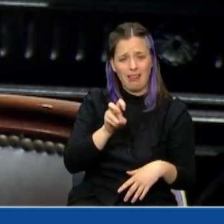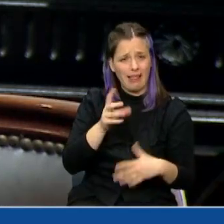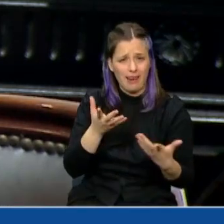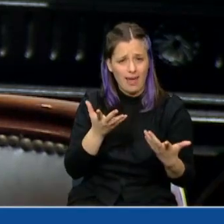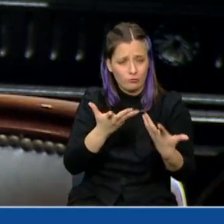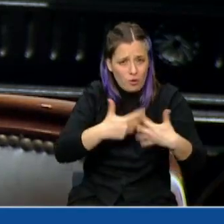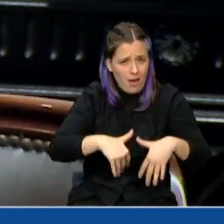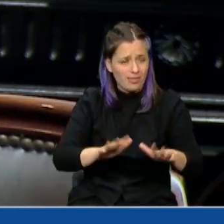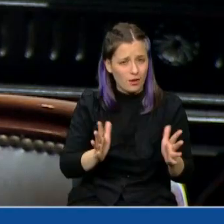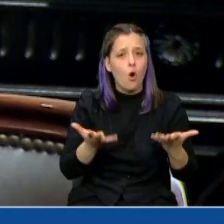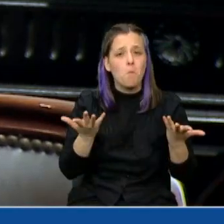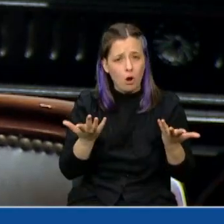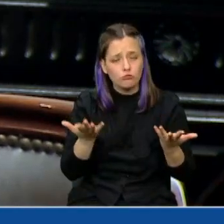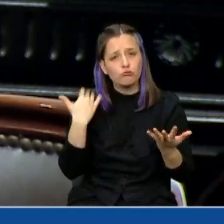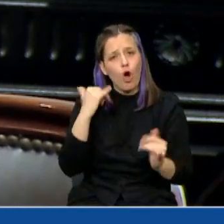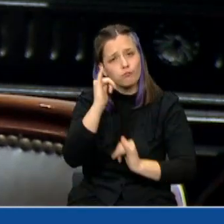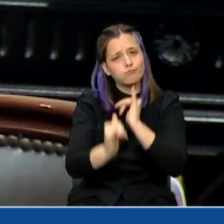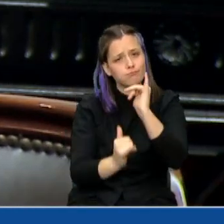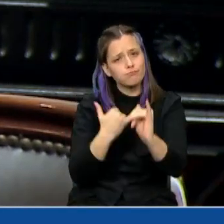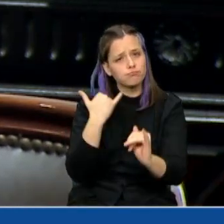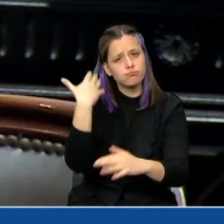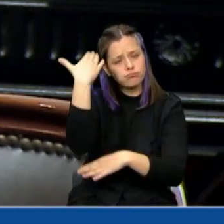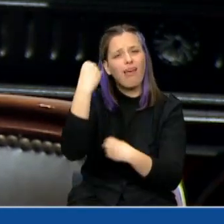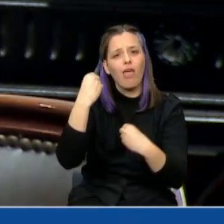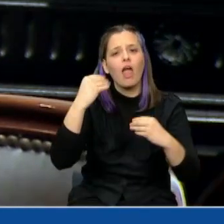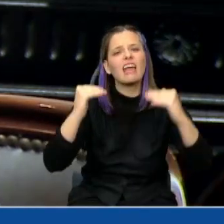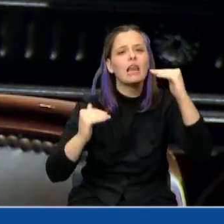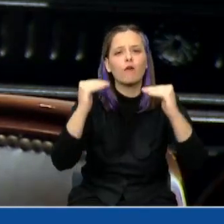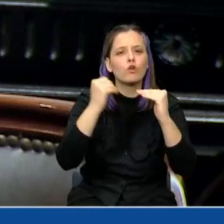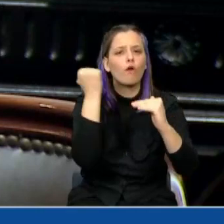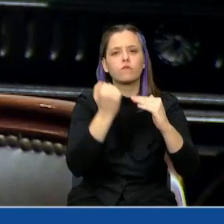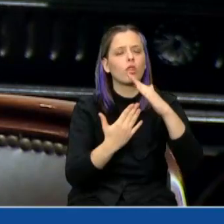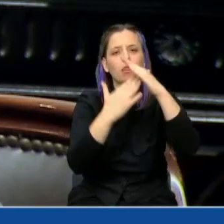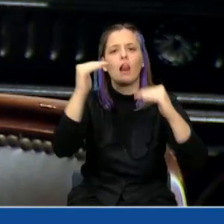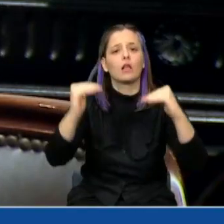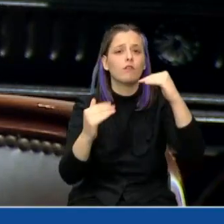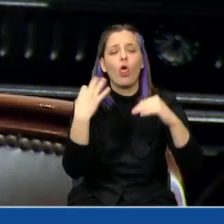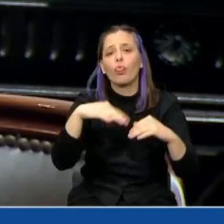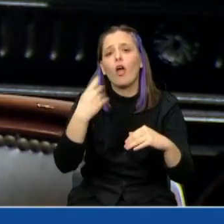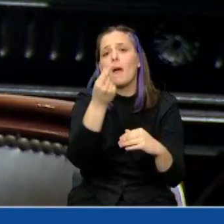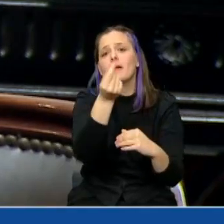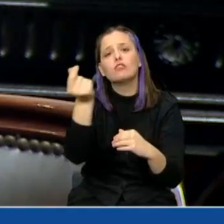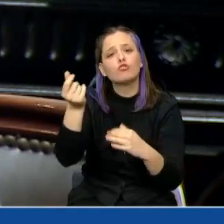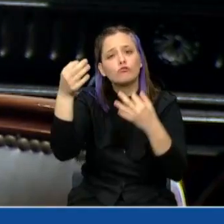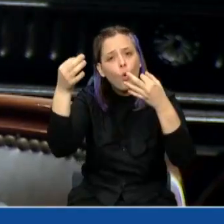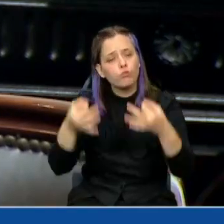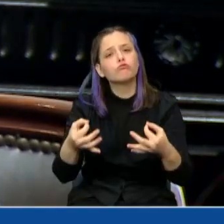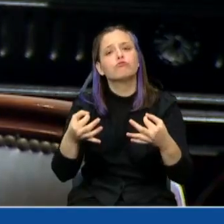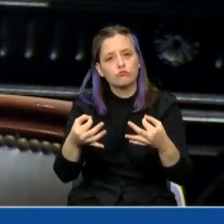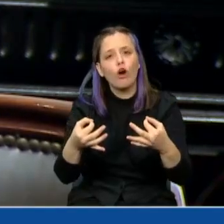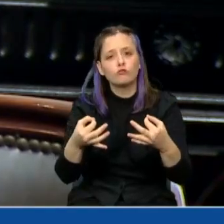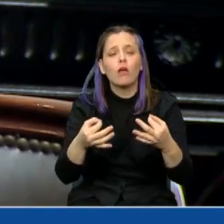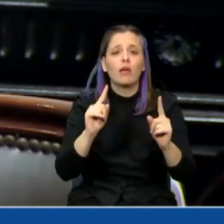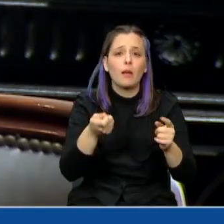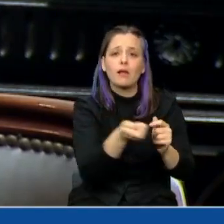Por eso hablo de equilibrio, vengo hablando de equilibrio, porque tiene que haber precios accesibles y razonables y una oferta más o